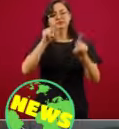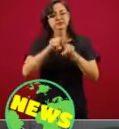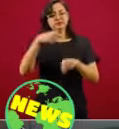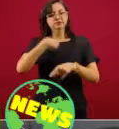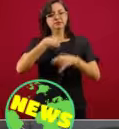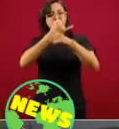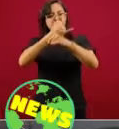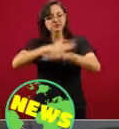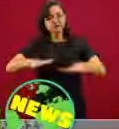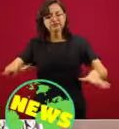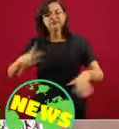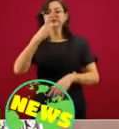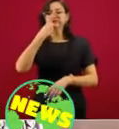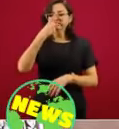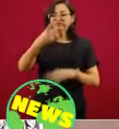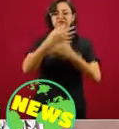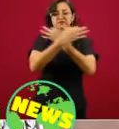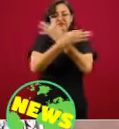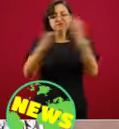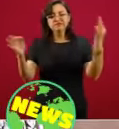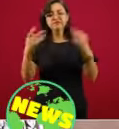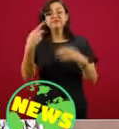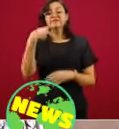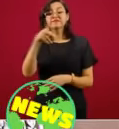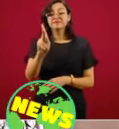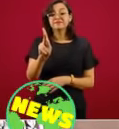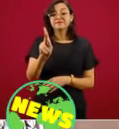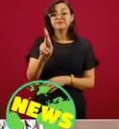pero como hay